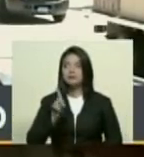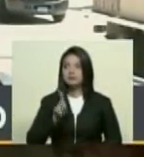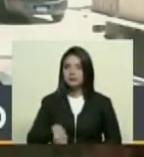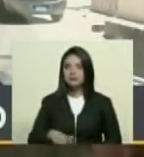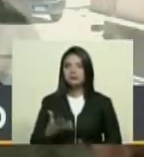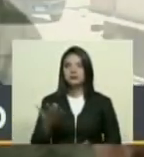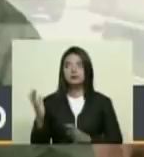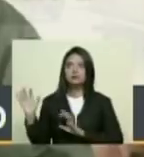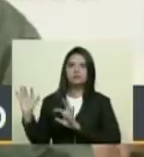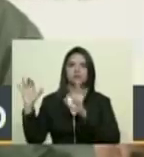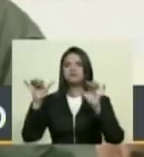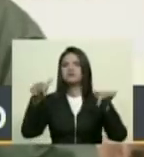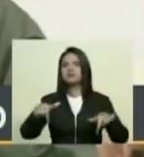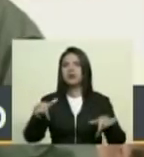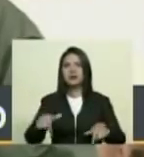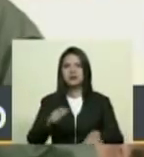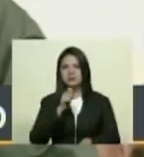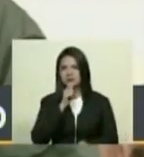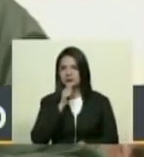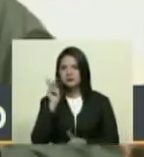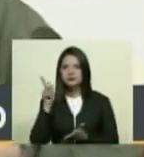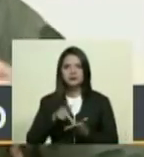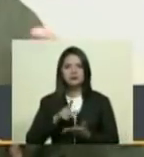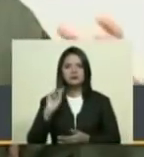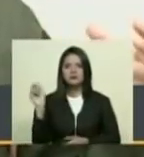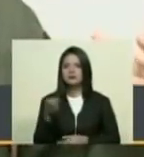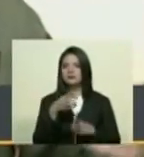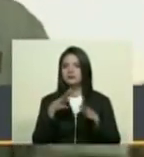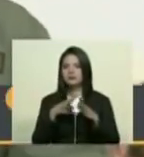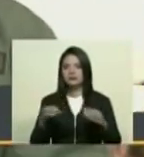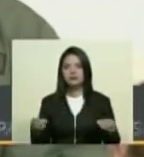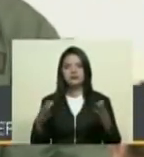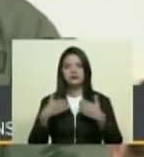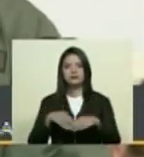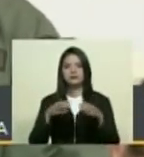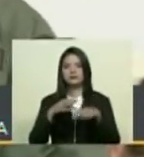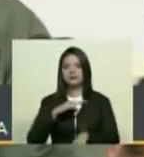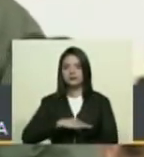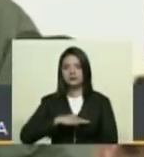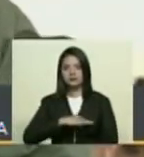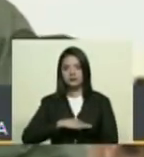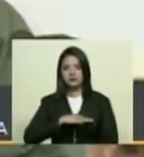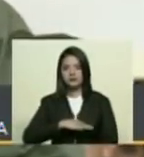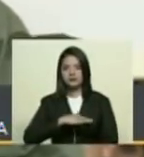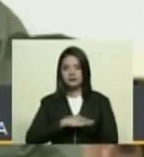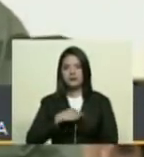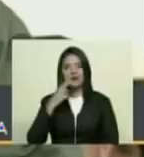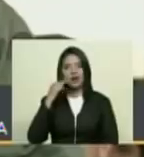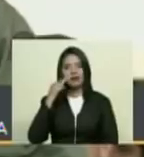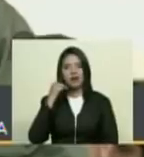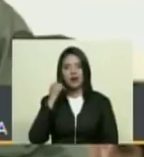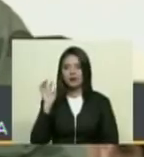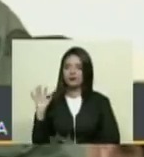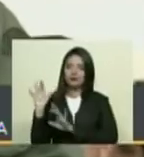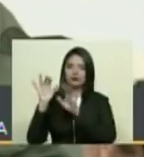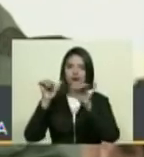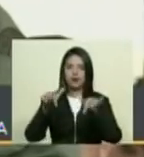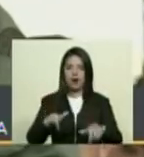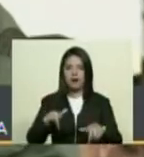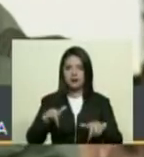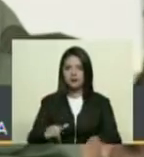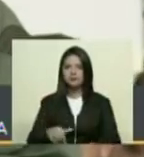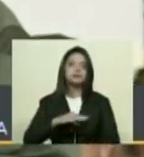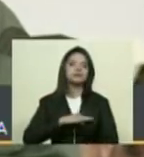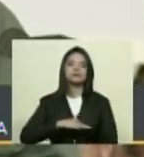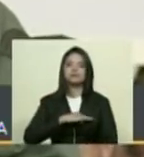han venido para acá todo el gran equipo de la gran misión Negro Primero, la gran